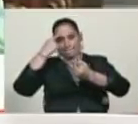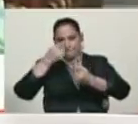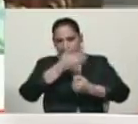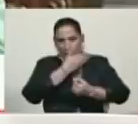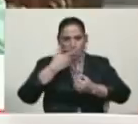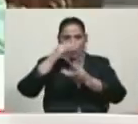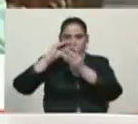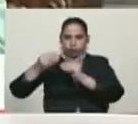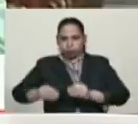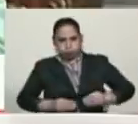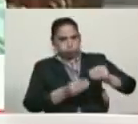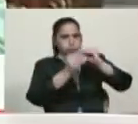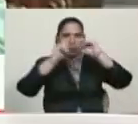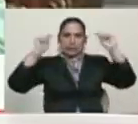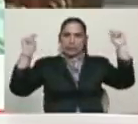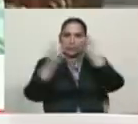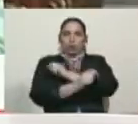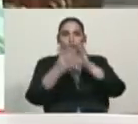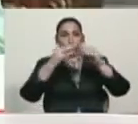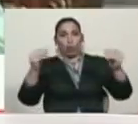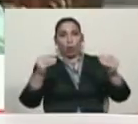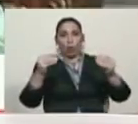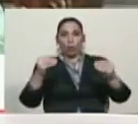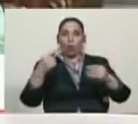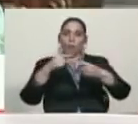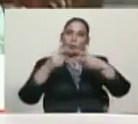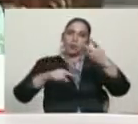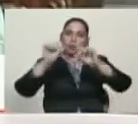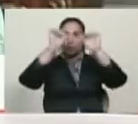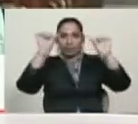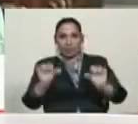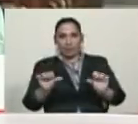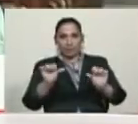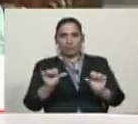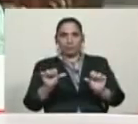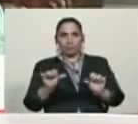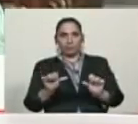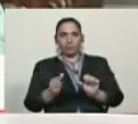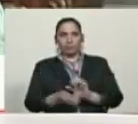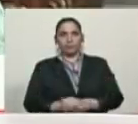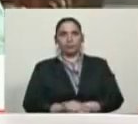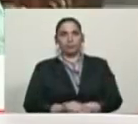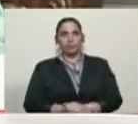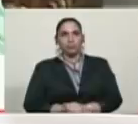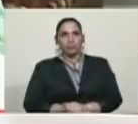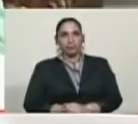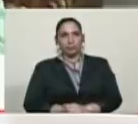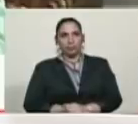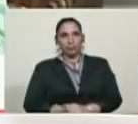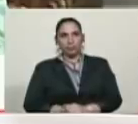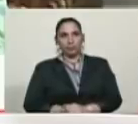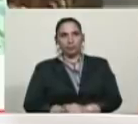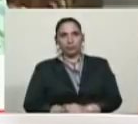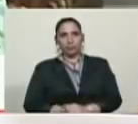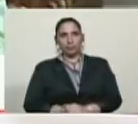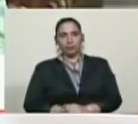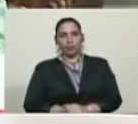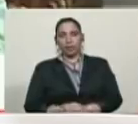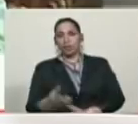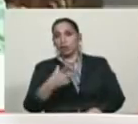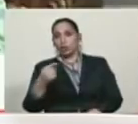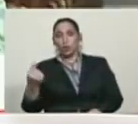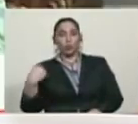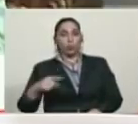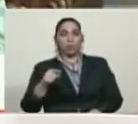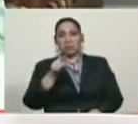regenerar transformar todo el resto del sistema si no tuviéramos eso que sería de nuestro